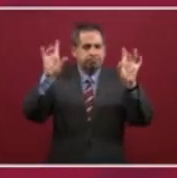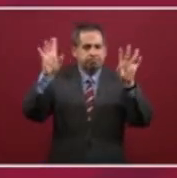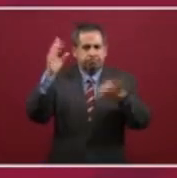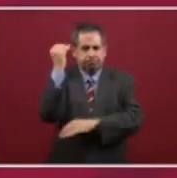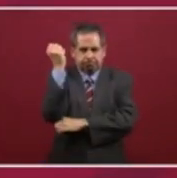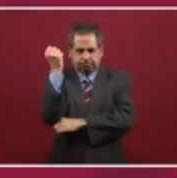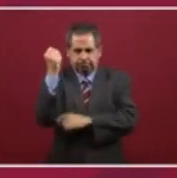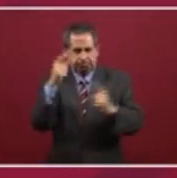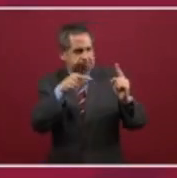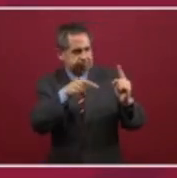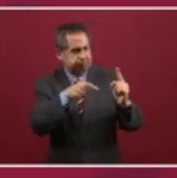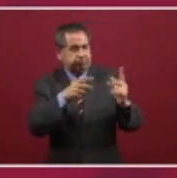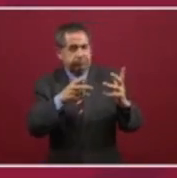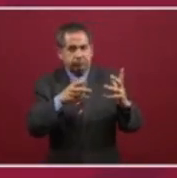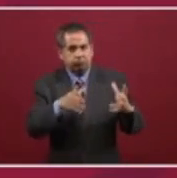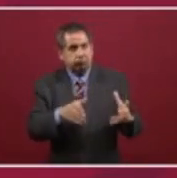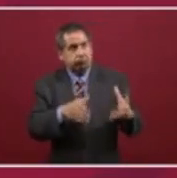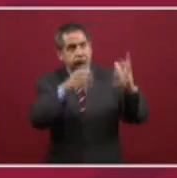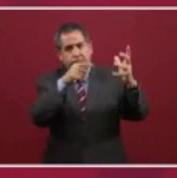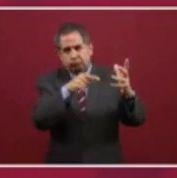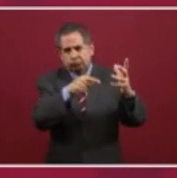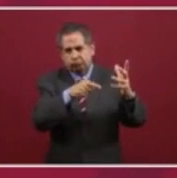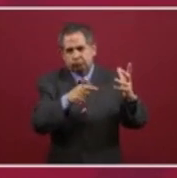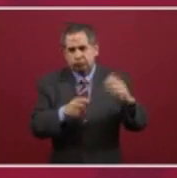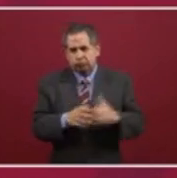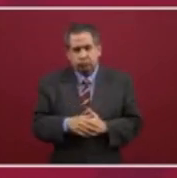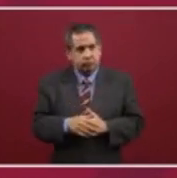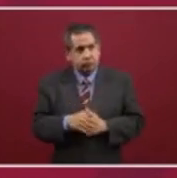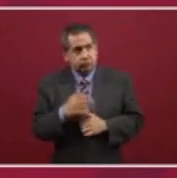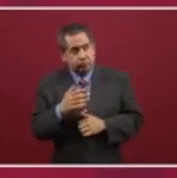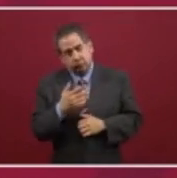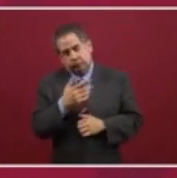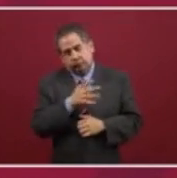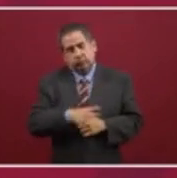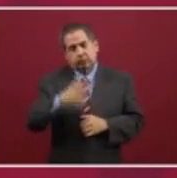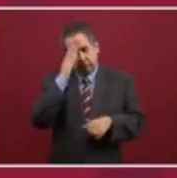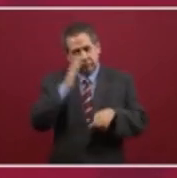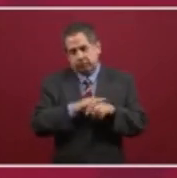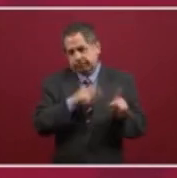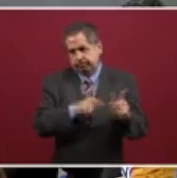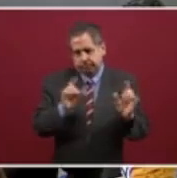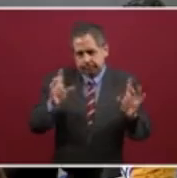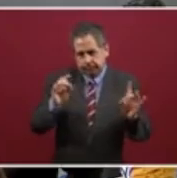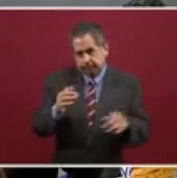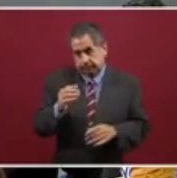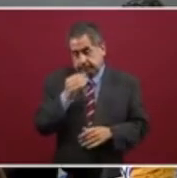estructura de este movimiento emblemático que